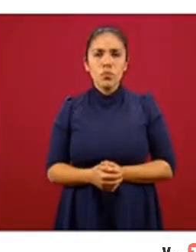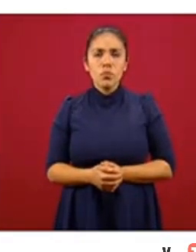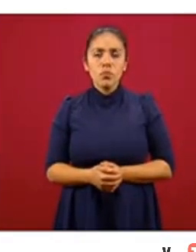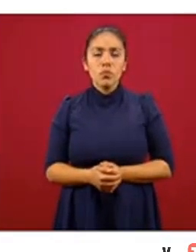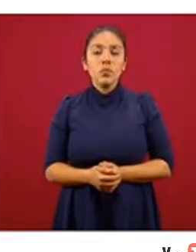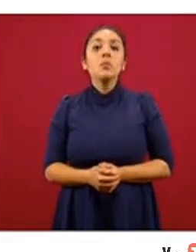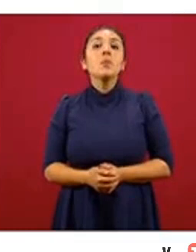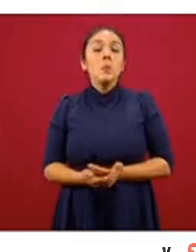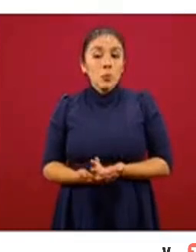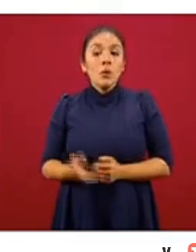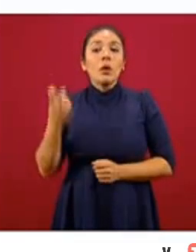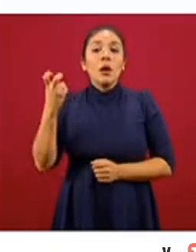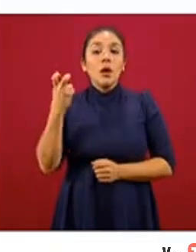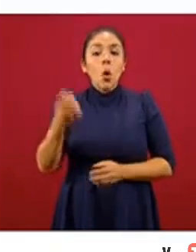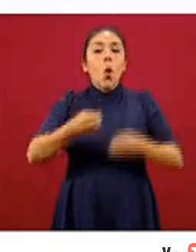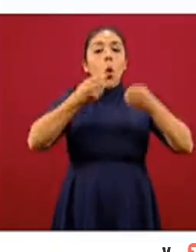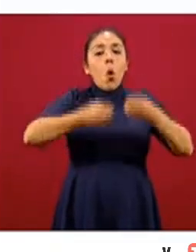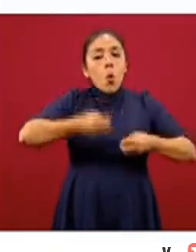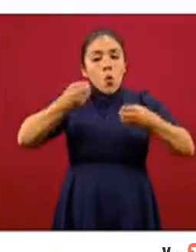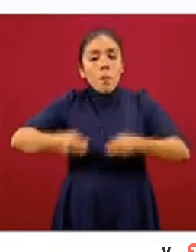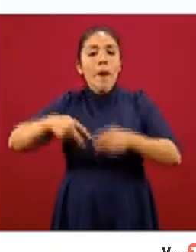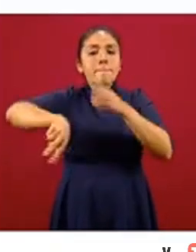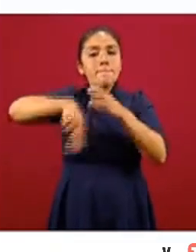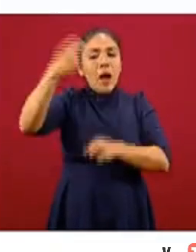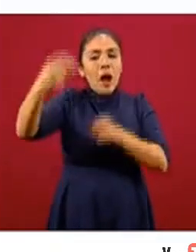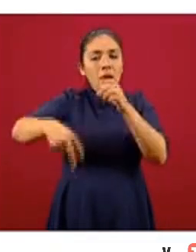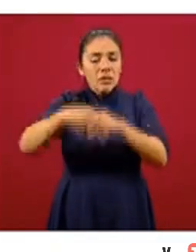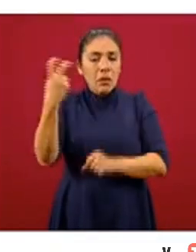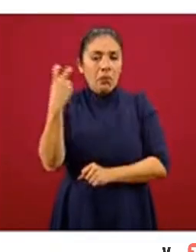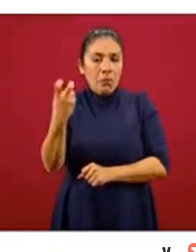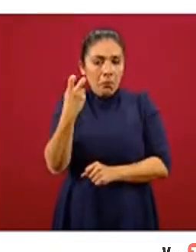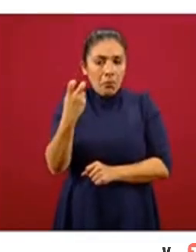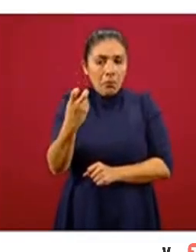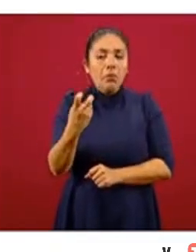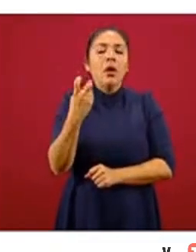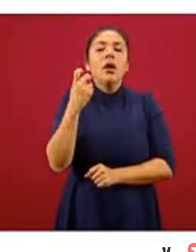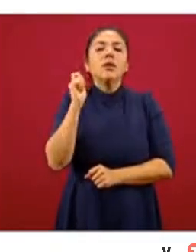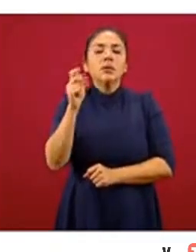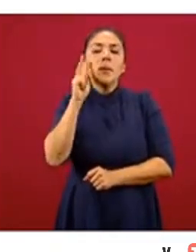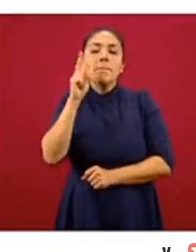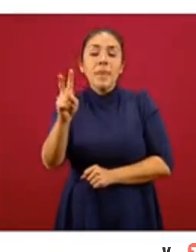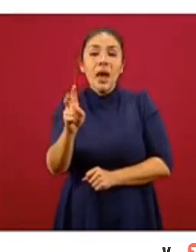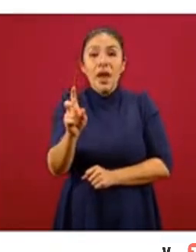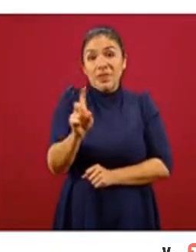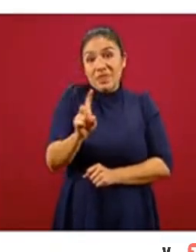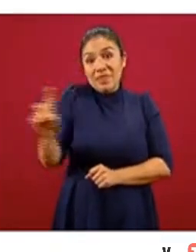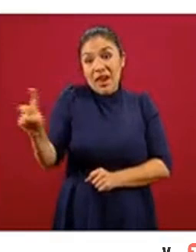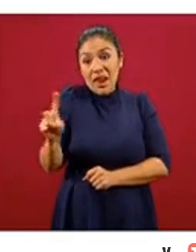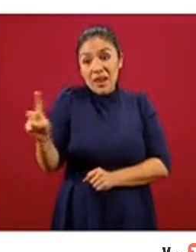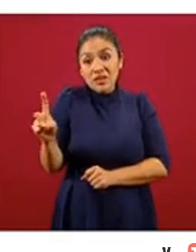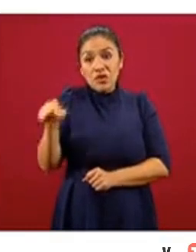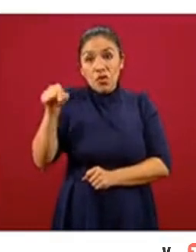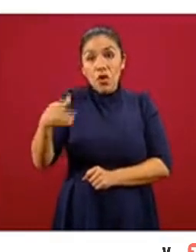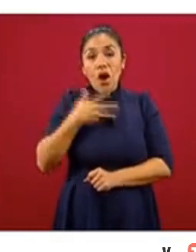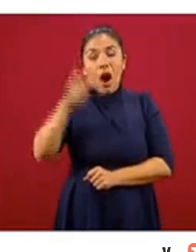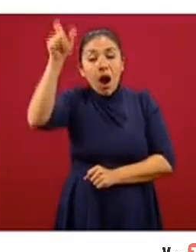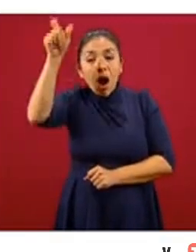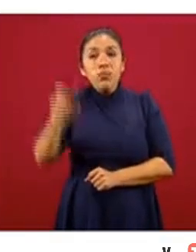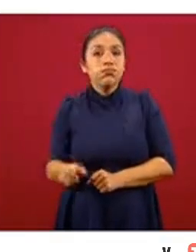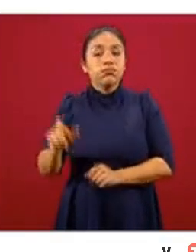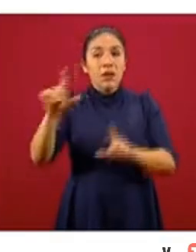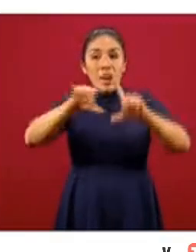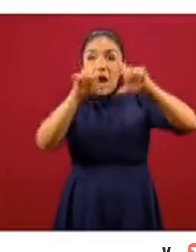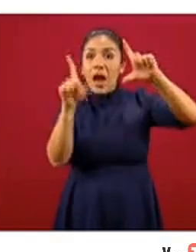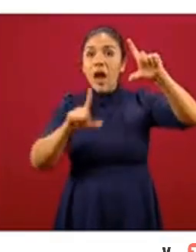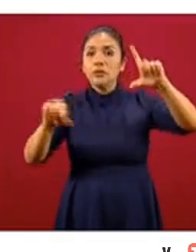Aquí tenemos la ocupación y la disponibilidad. En esta gráfica y la próxima vemos del lado derecho, en el extremo derecho, la columna nacional, es el mismo